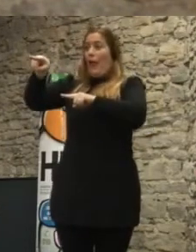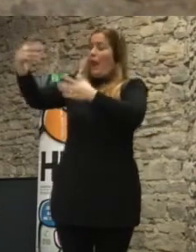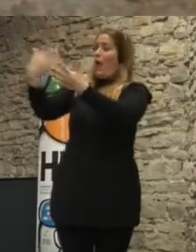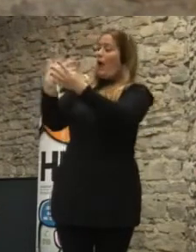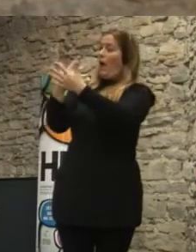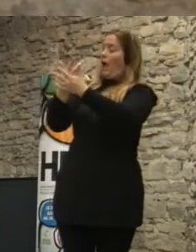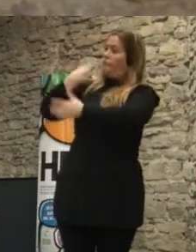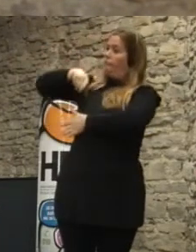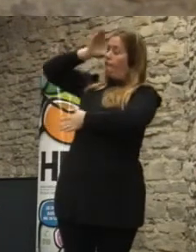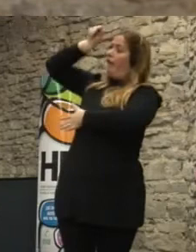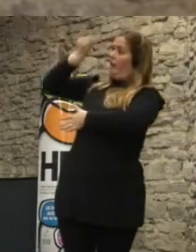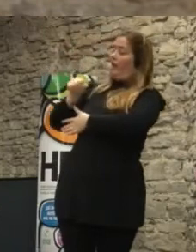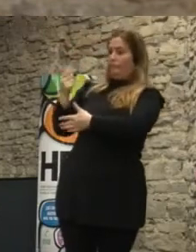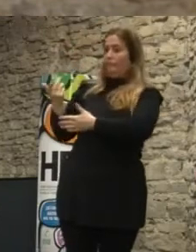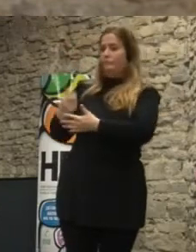de lo que le hayamos oído, ¿no?